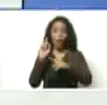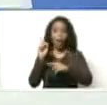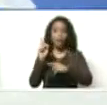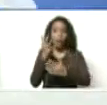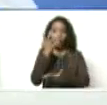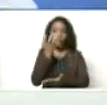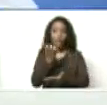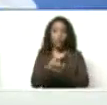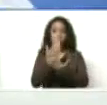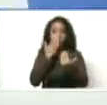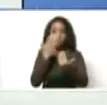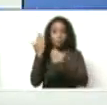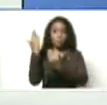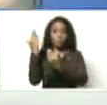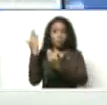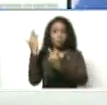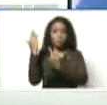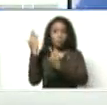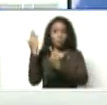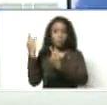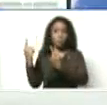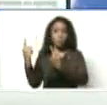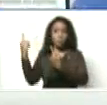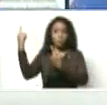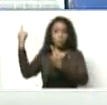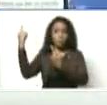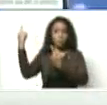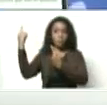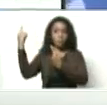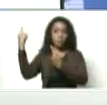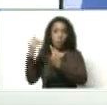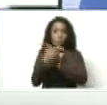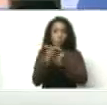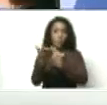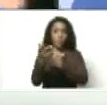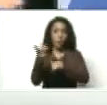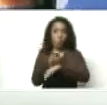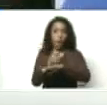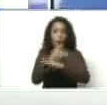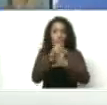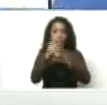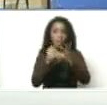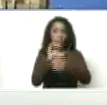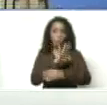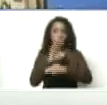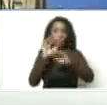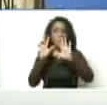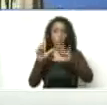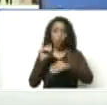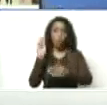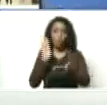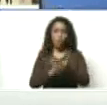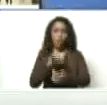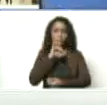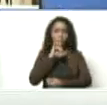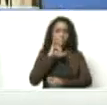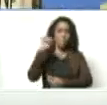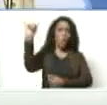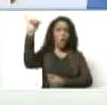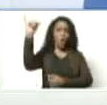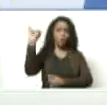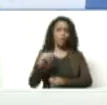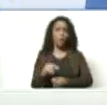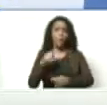a pepe en el bne app usted busca la línea 58 y usted pone la denuncia ruptura del tubo de